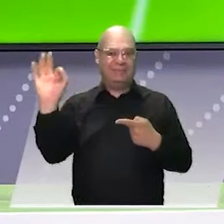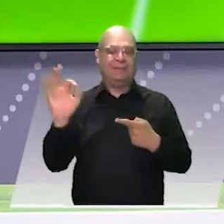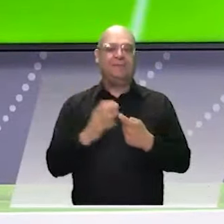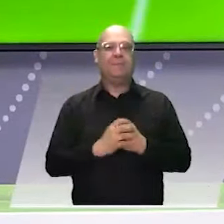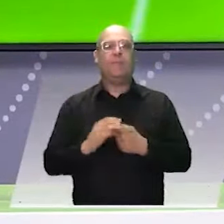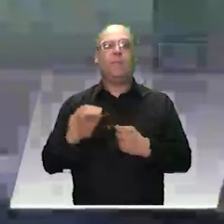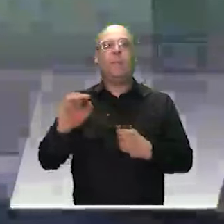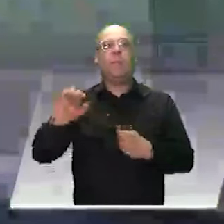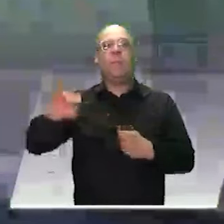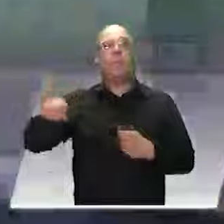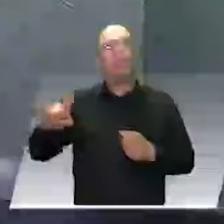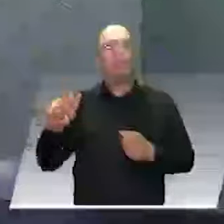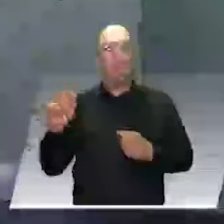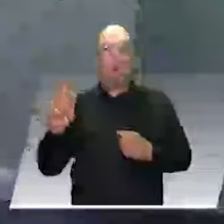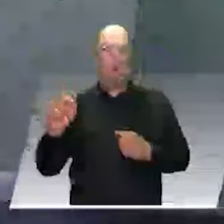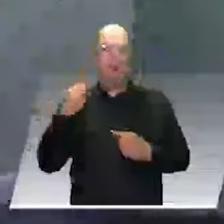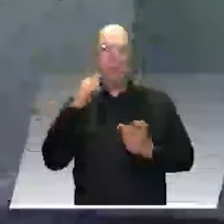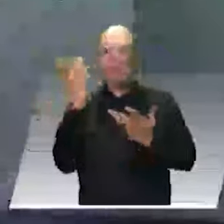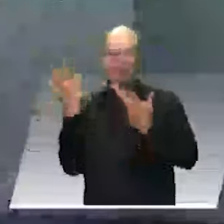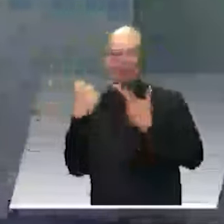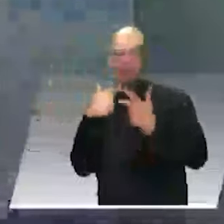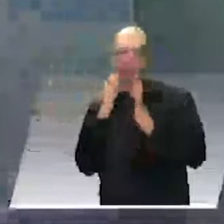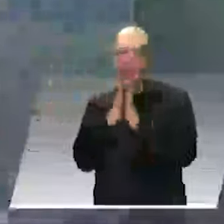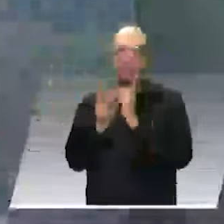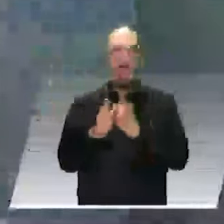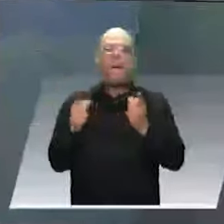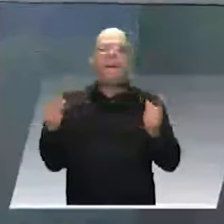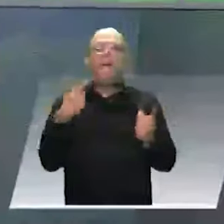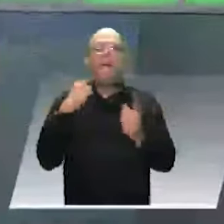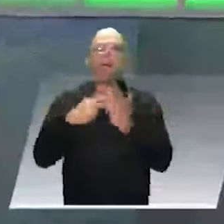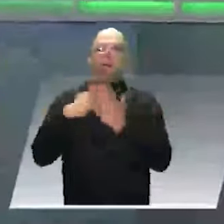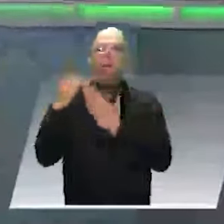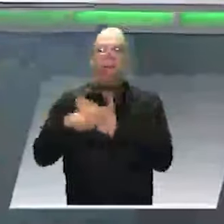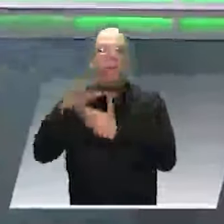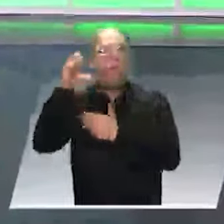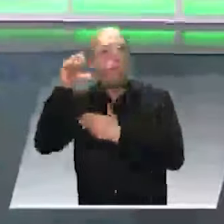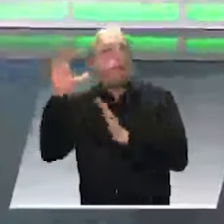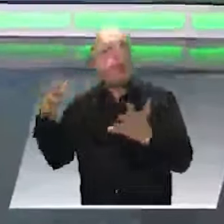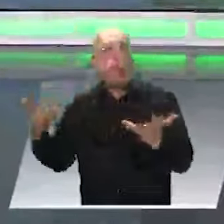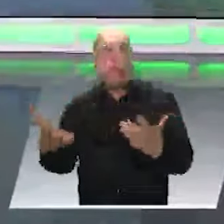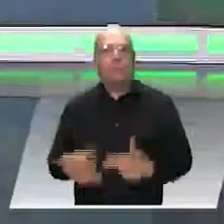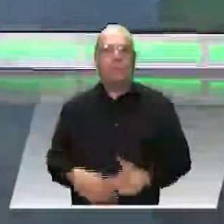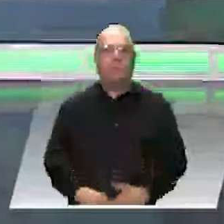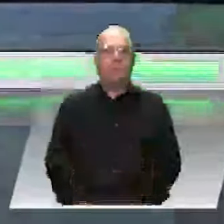tiene la información. Julián, ¿qué nos cuenta de este proyecto? Adelante.